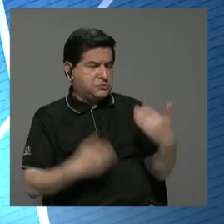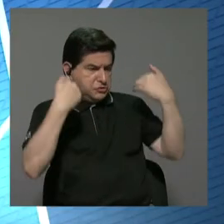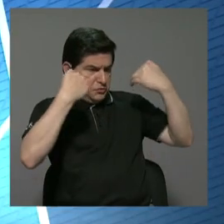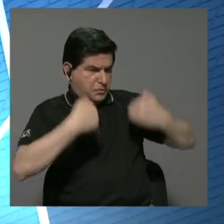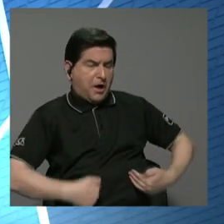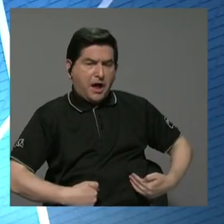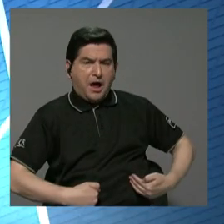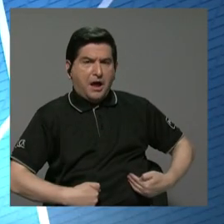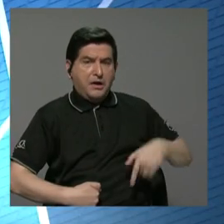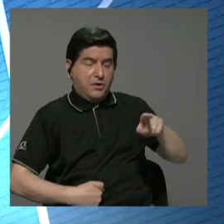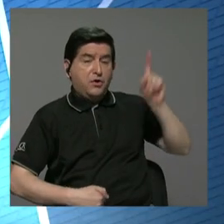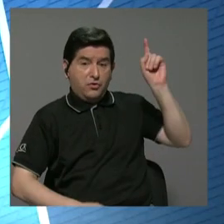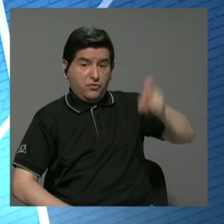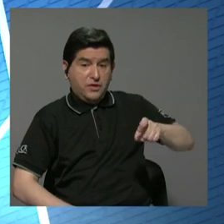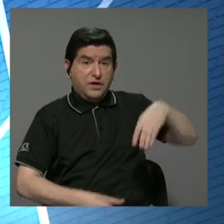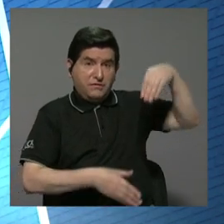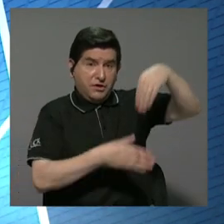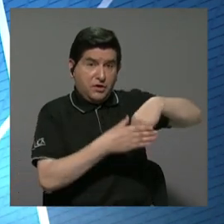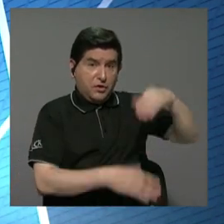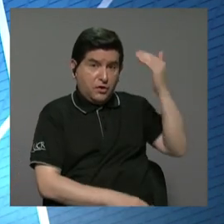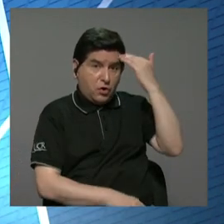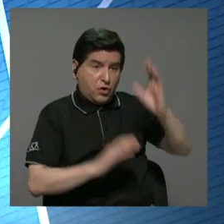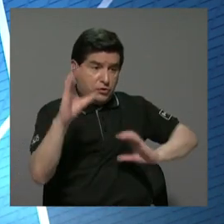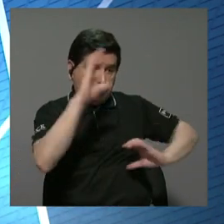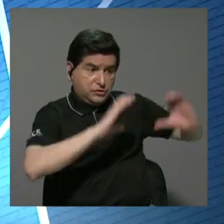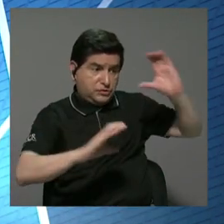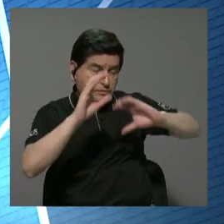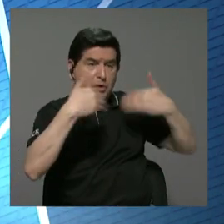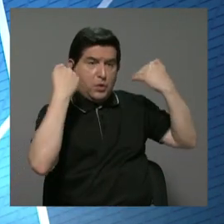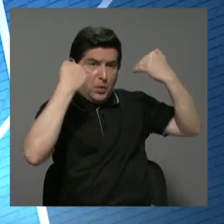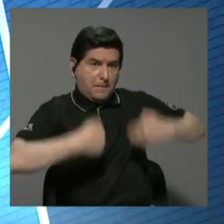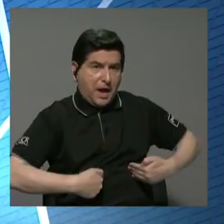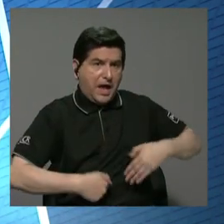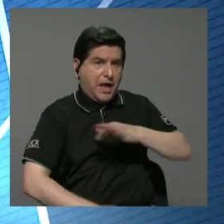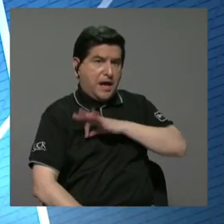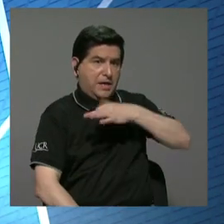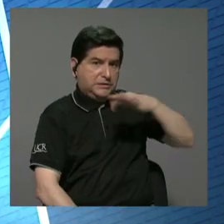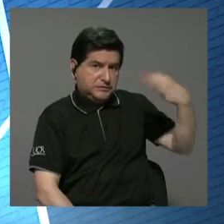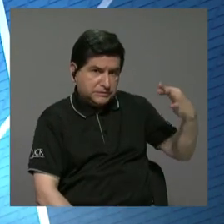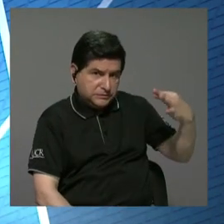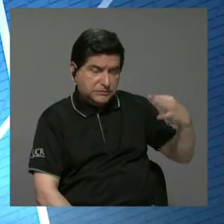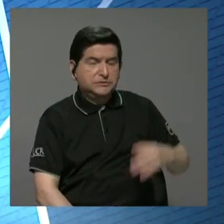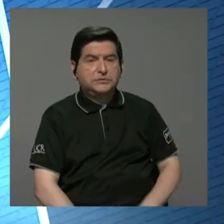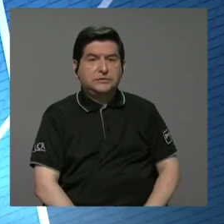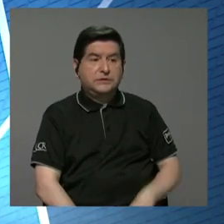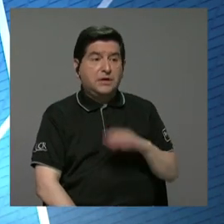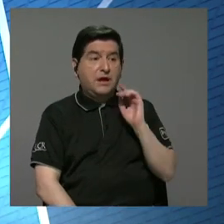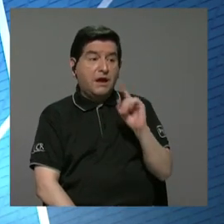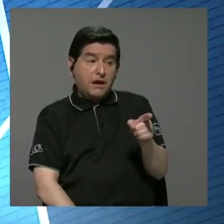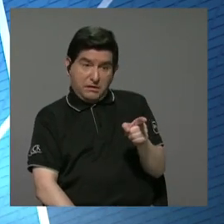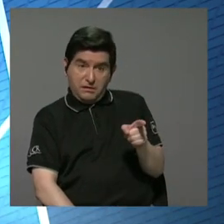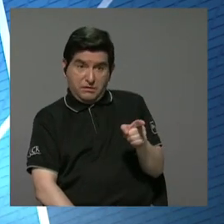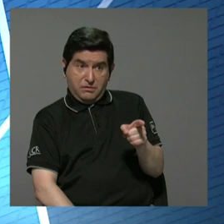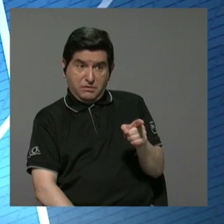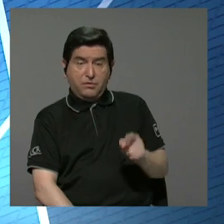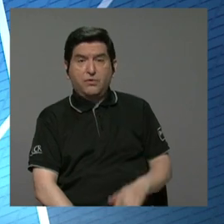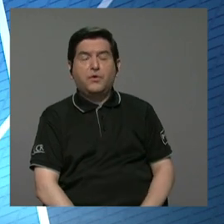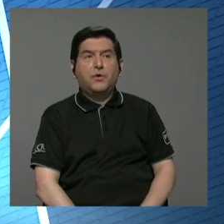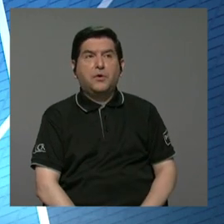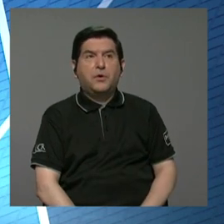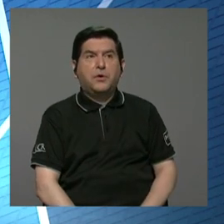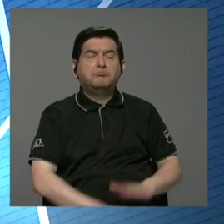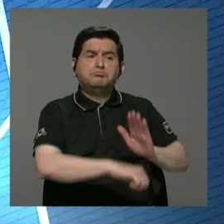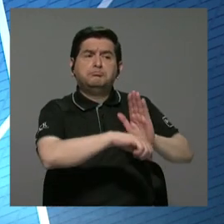que, digamos, incluir conocimiento científico, humanístico, espiritual, y que esto va, digamos, iba